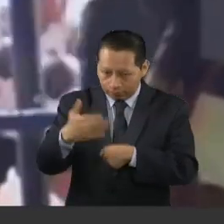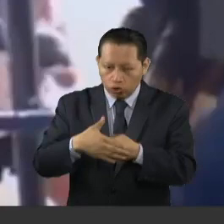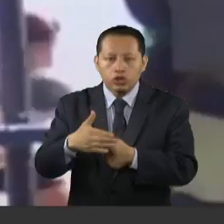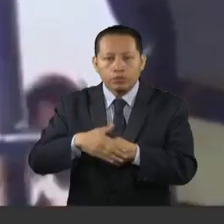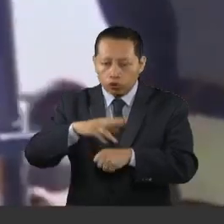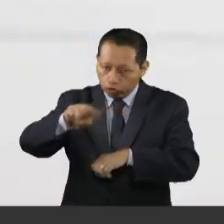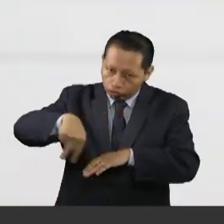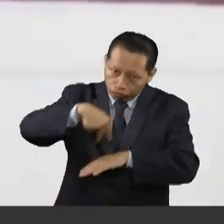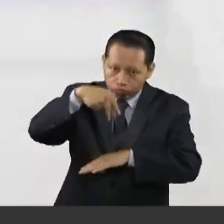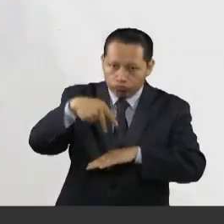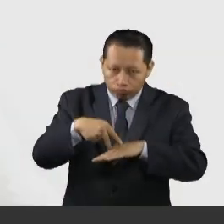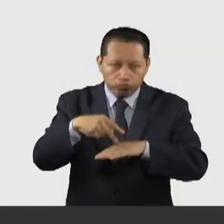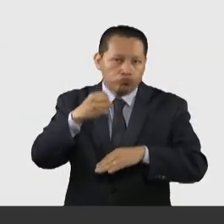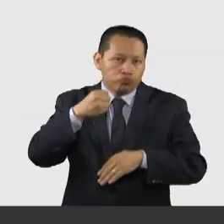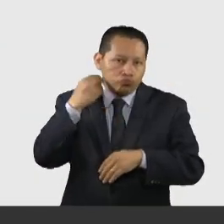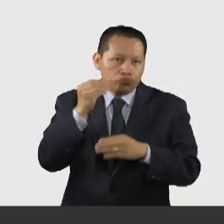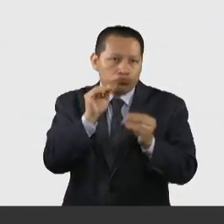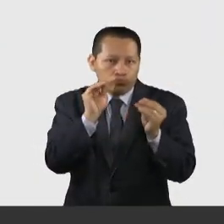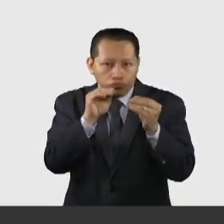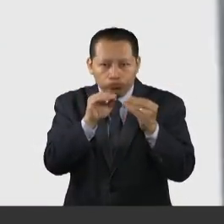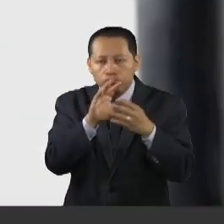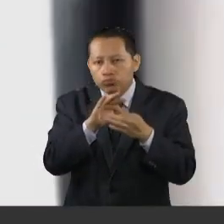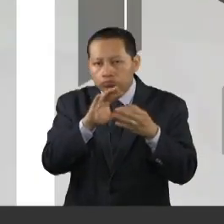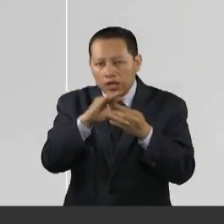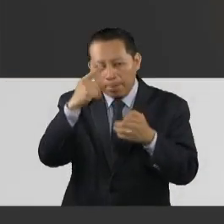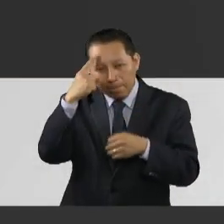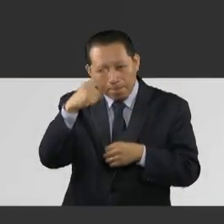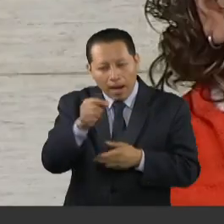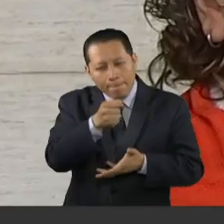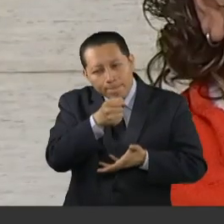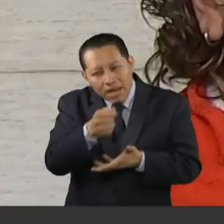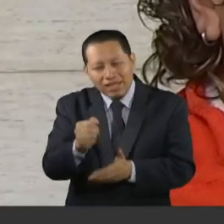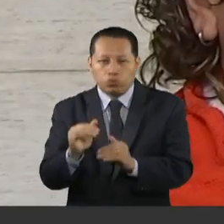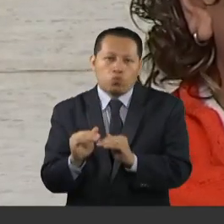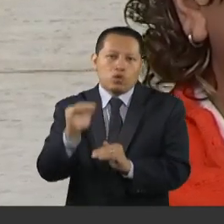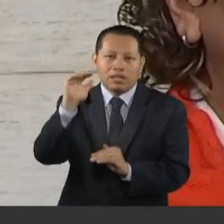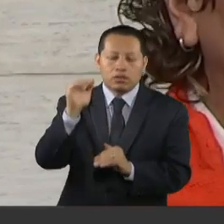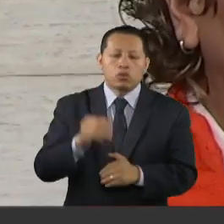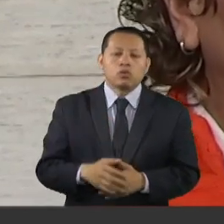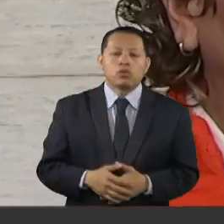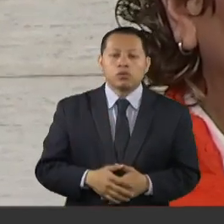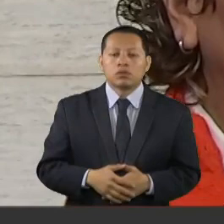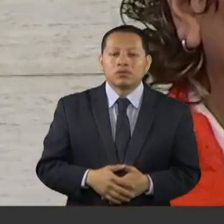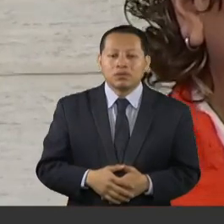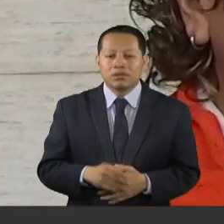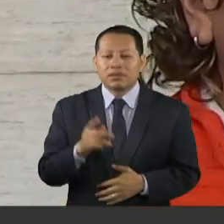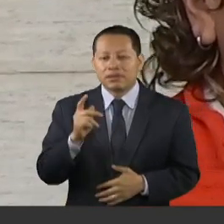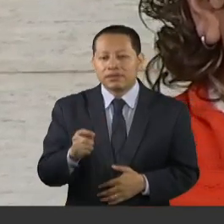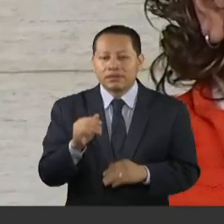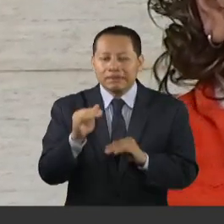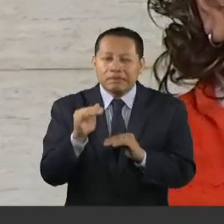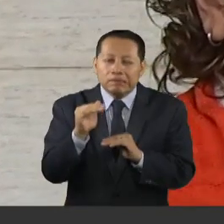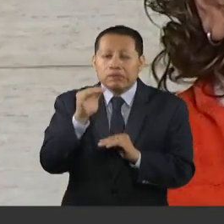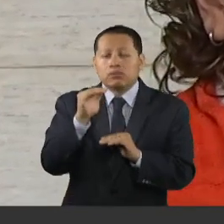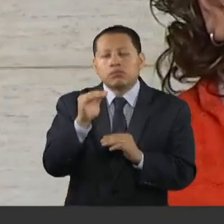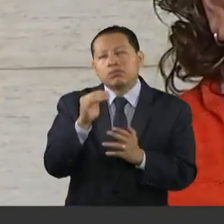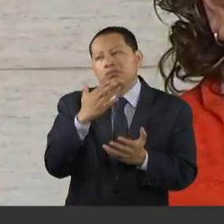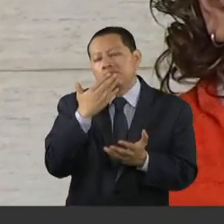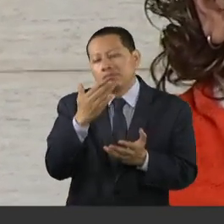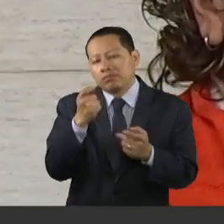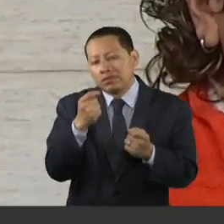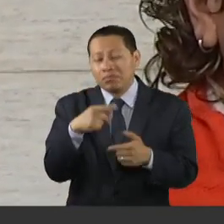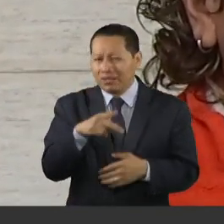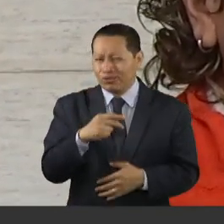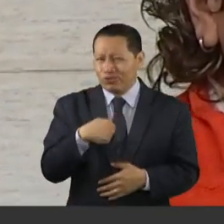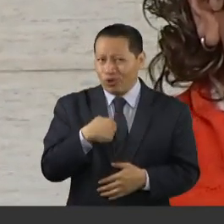para incrementar el presupuesto a este rubro un pequeño incremento que lo celebro pero no me